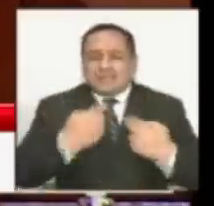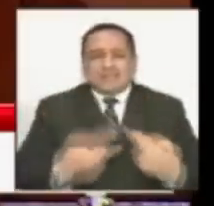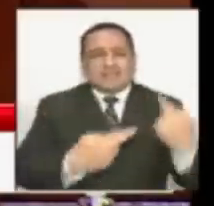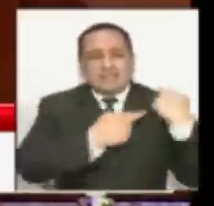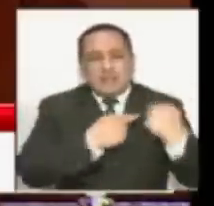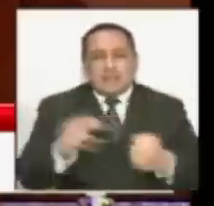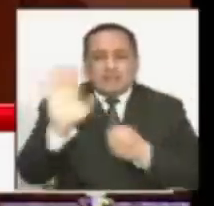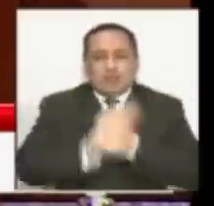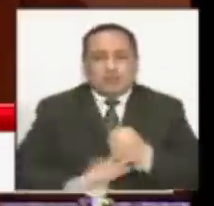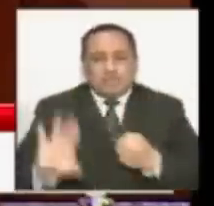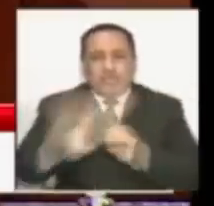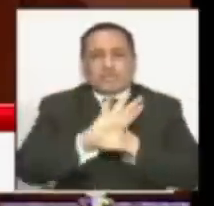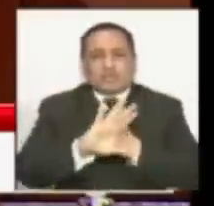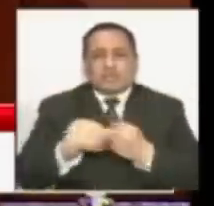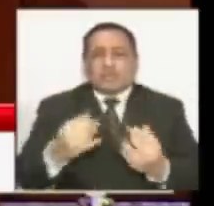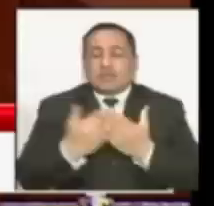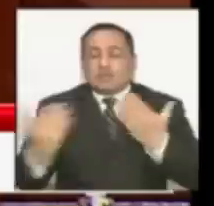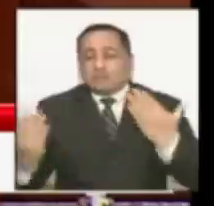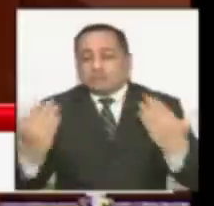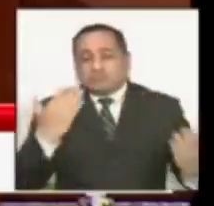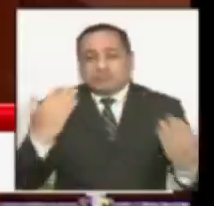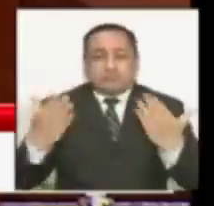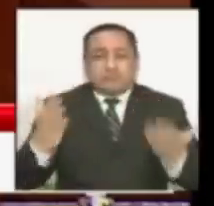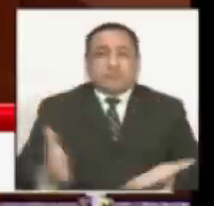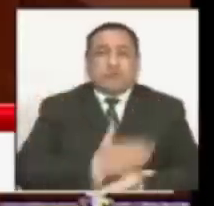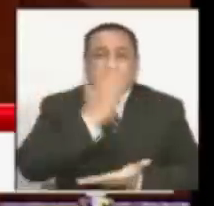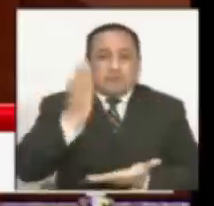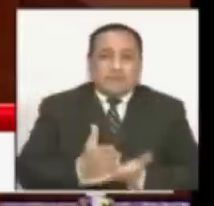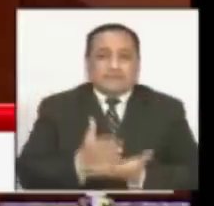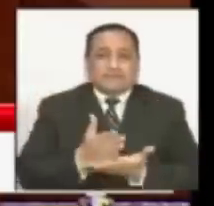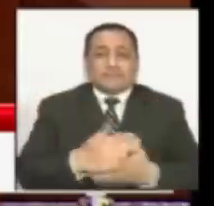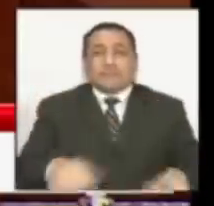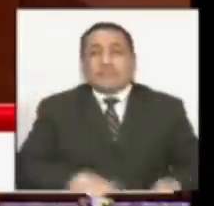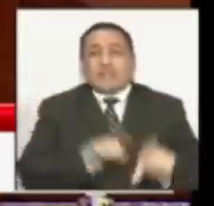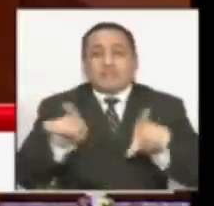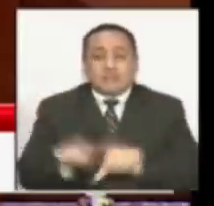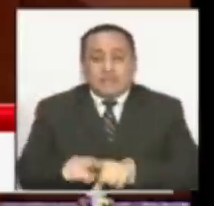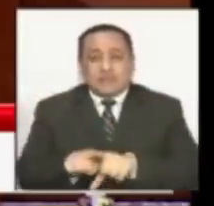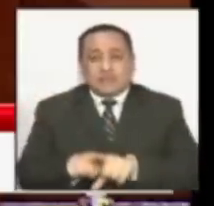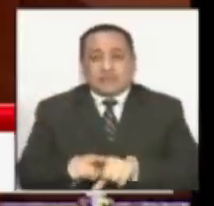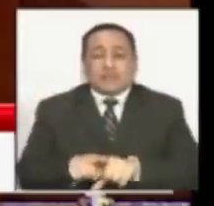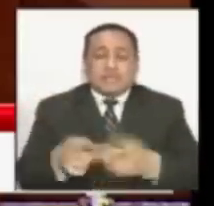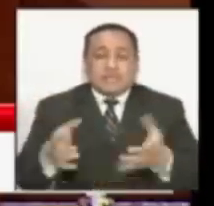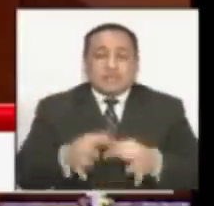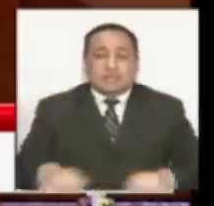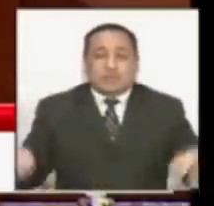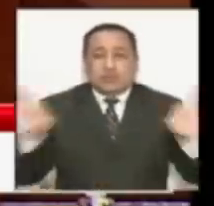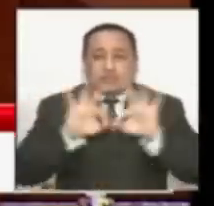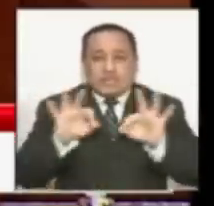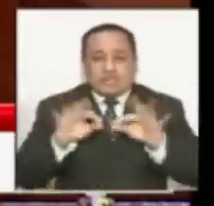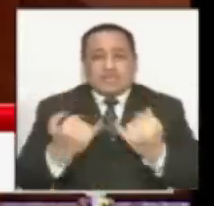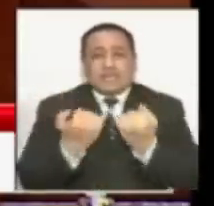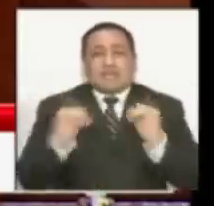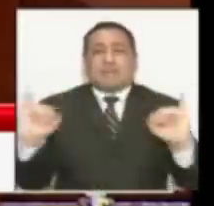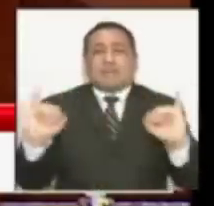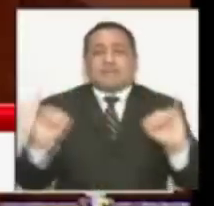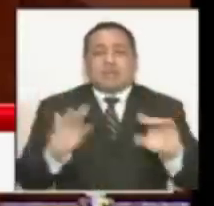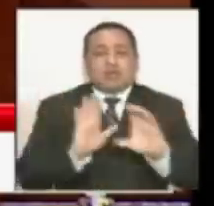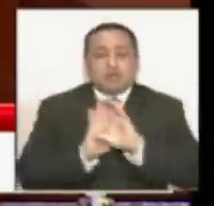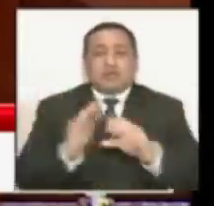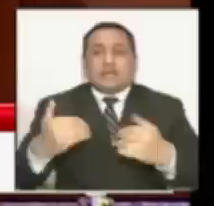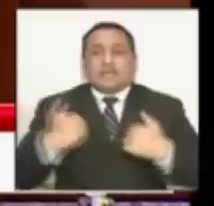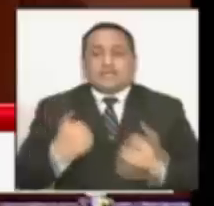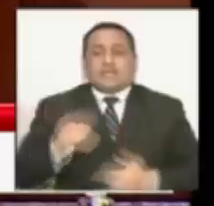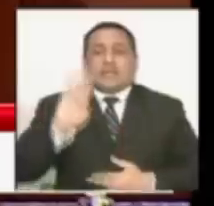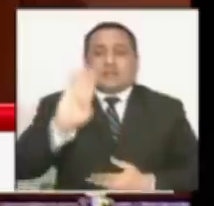ser protegido de los vaivenes públicos. Además, por supuesto, de la autonomía constitucional que tiene